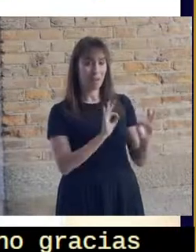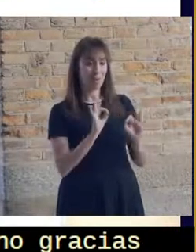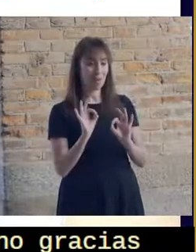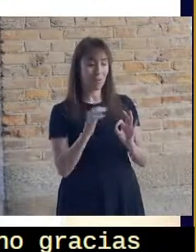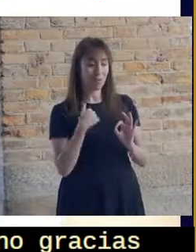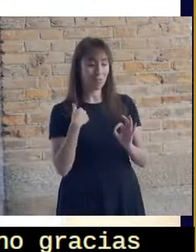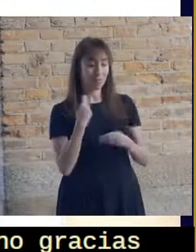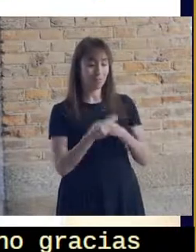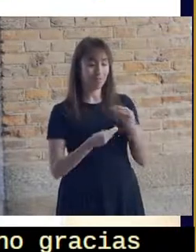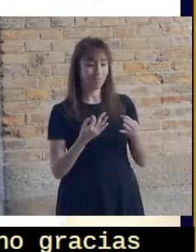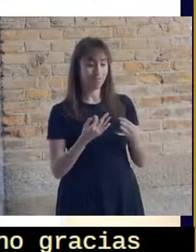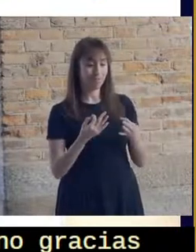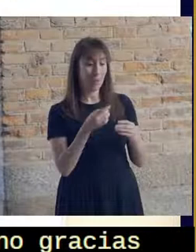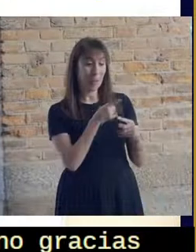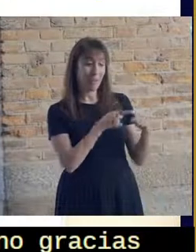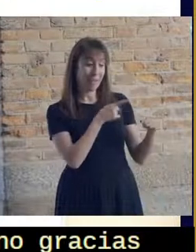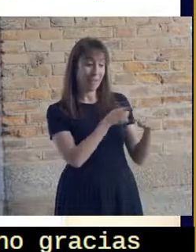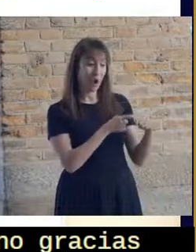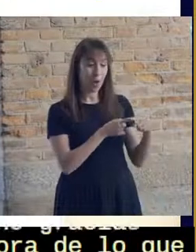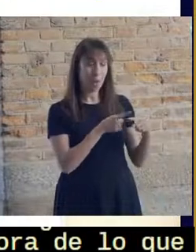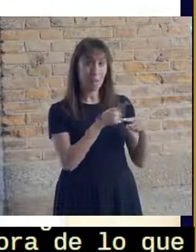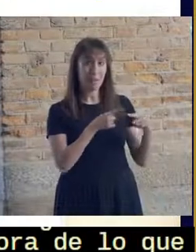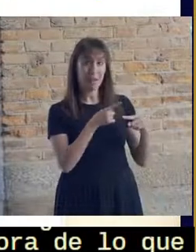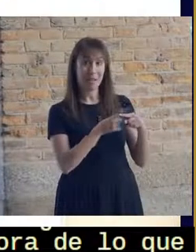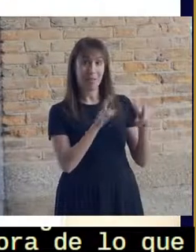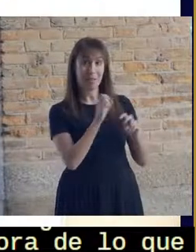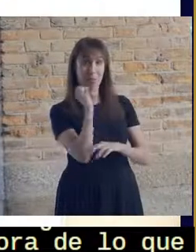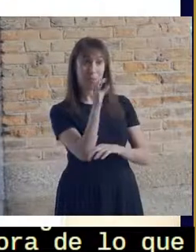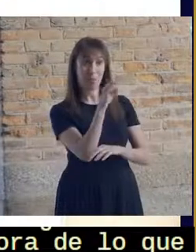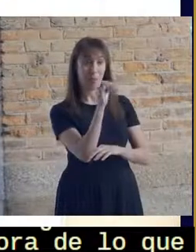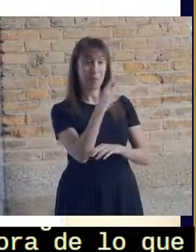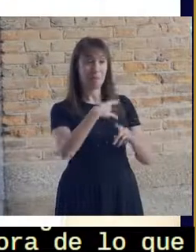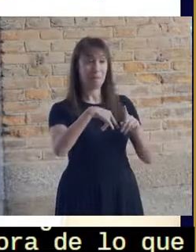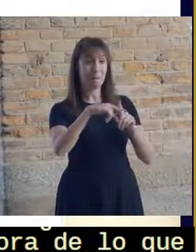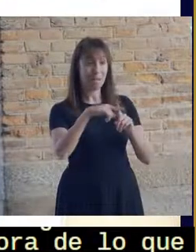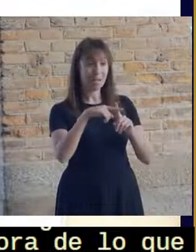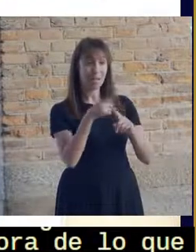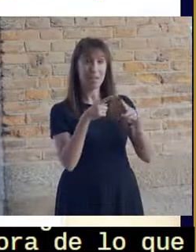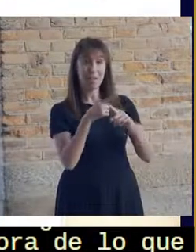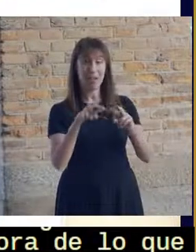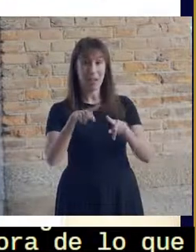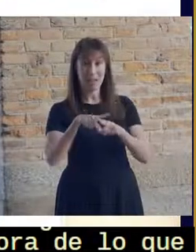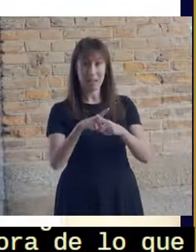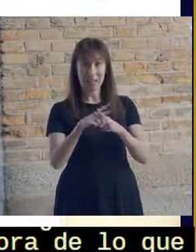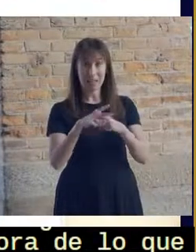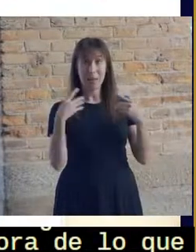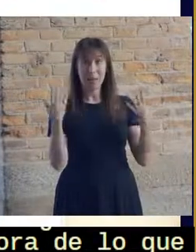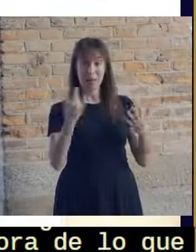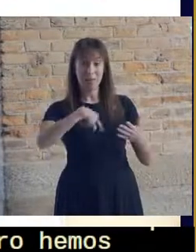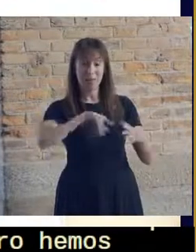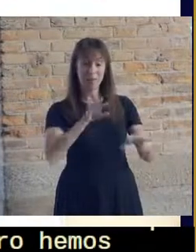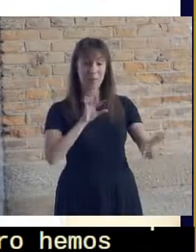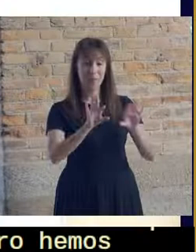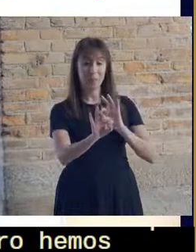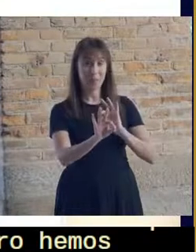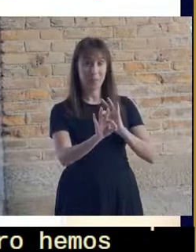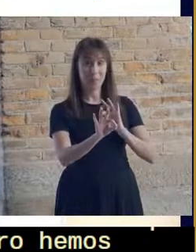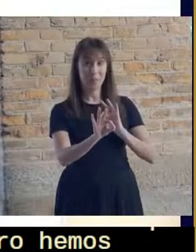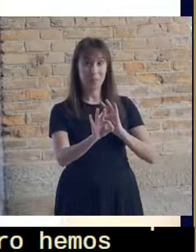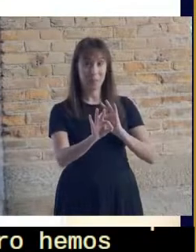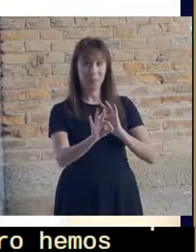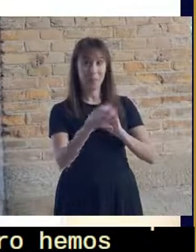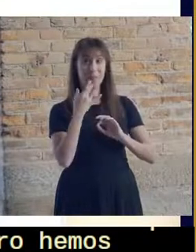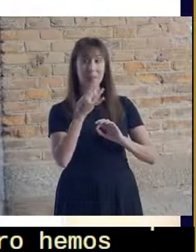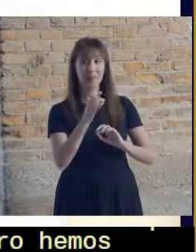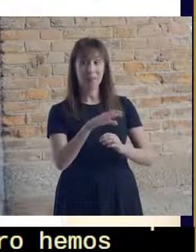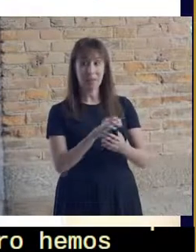hacer media hora de lo que es ponencia en Sí luego otra media hora de taller pero hemos decidido tanto